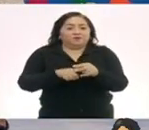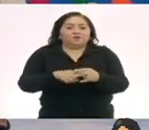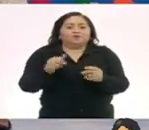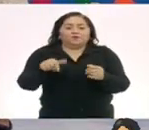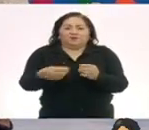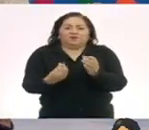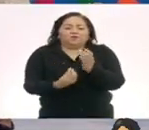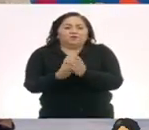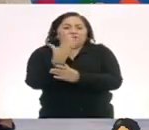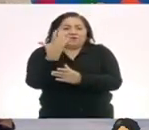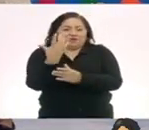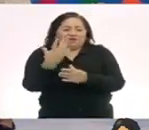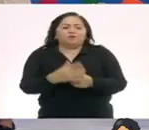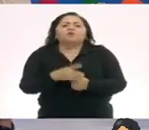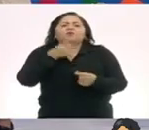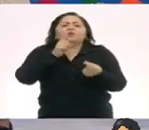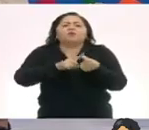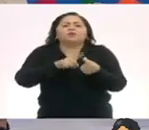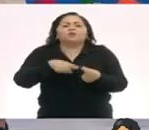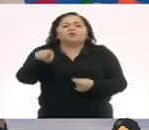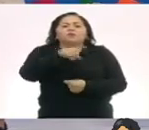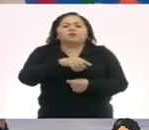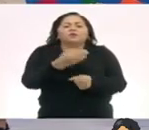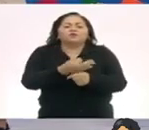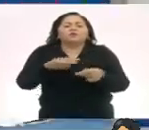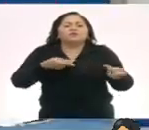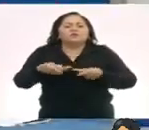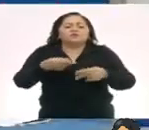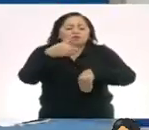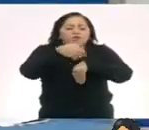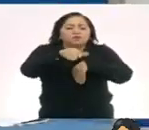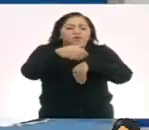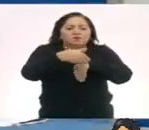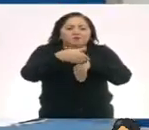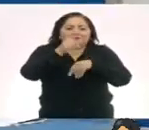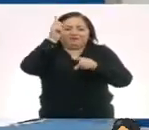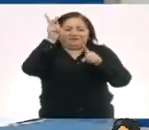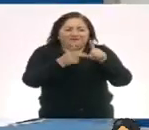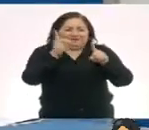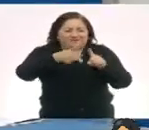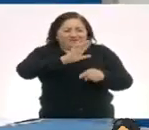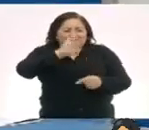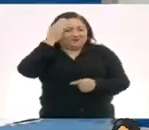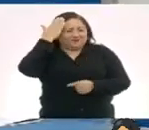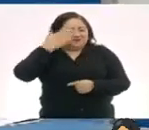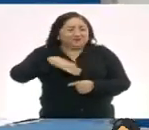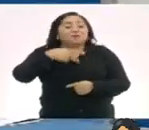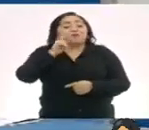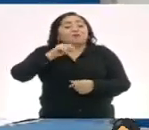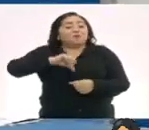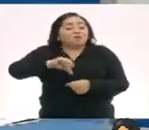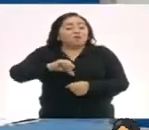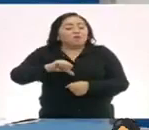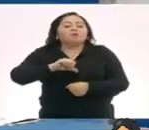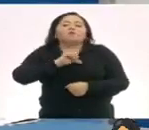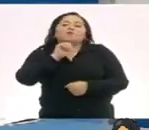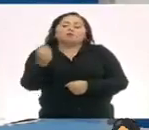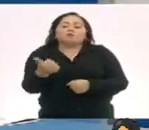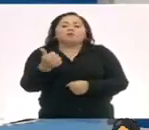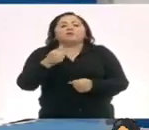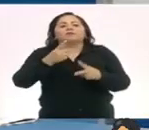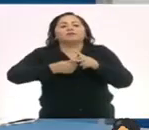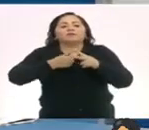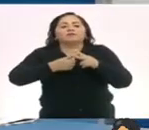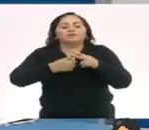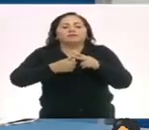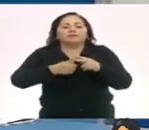este nuevo desafío en donde vamos a poner en práctica los números fraccionarios que ya conocemos, solo que en esta ocasión vamos a resolver